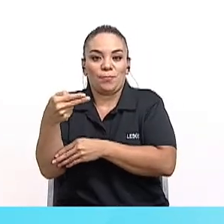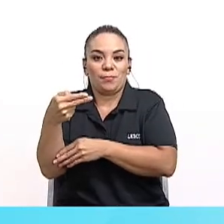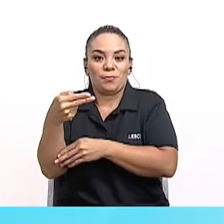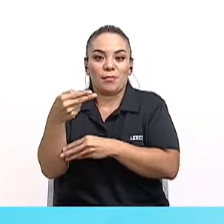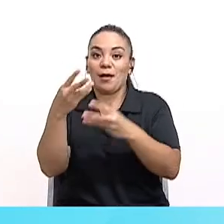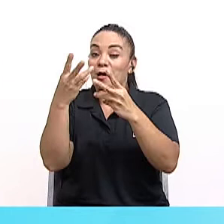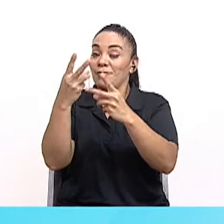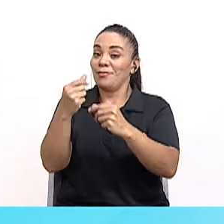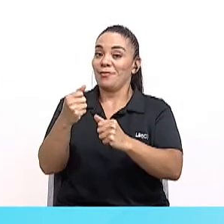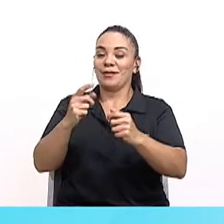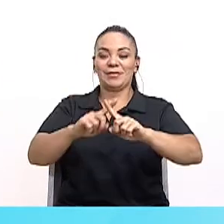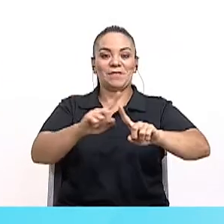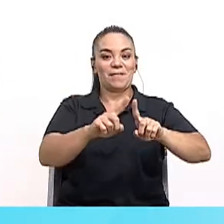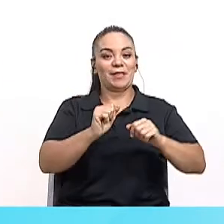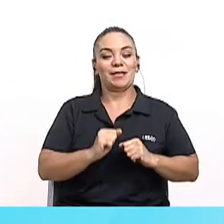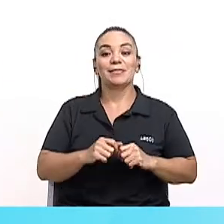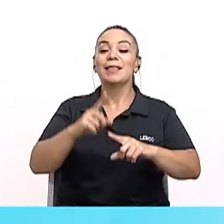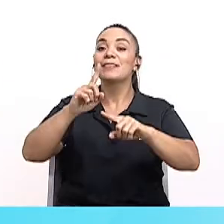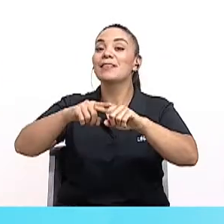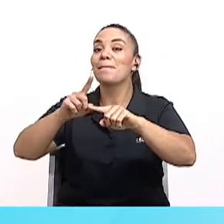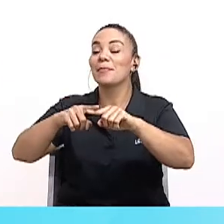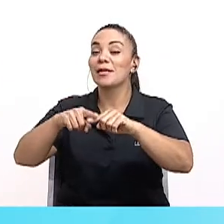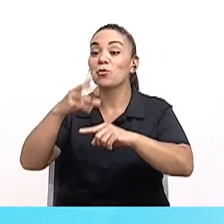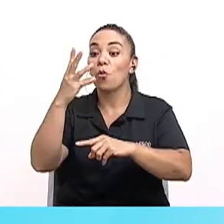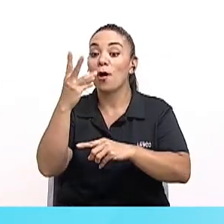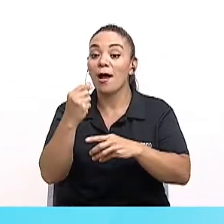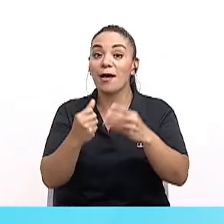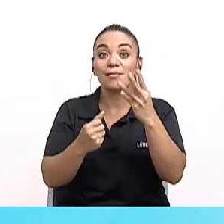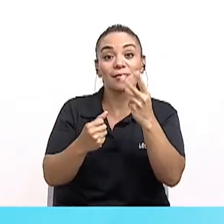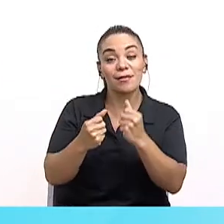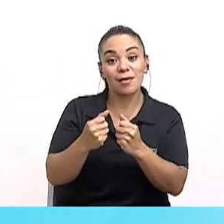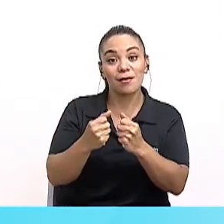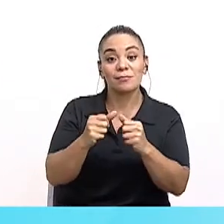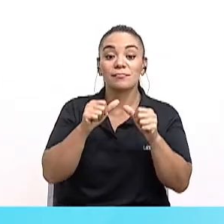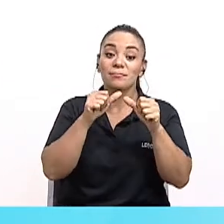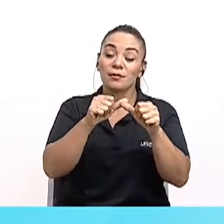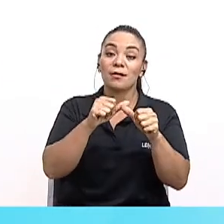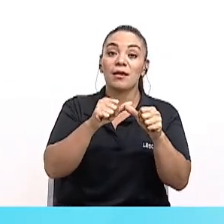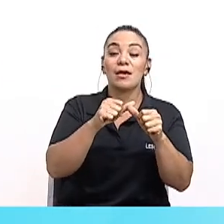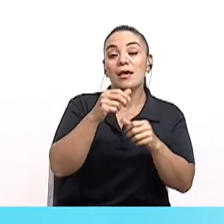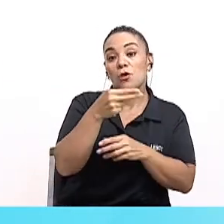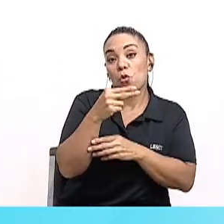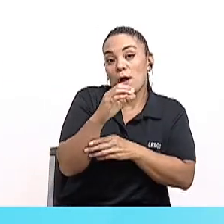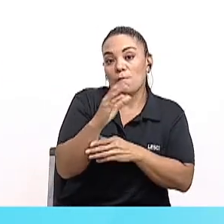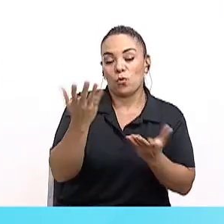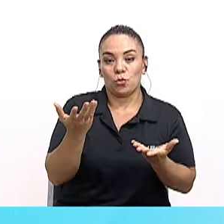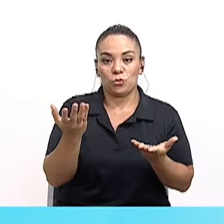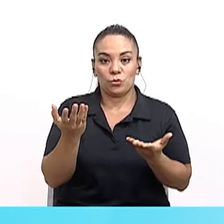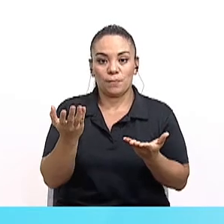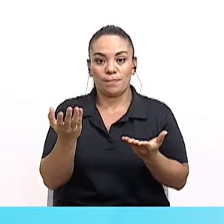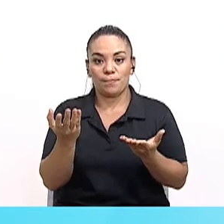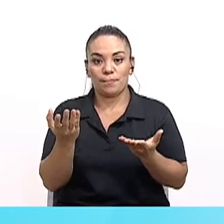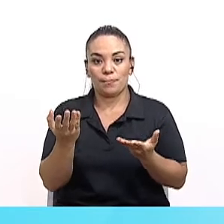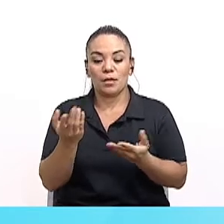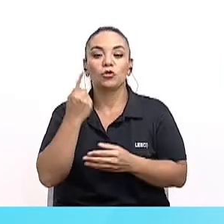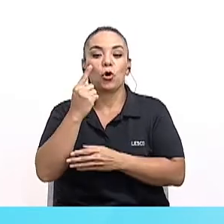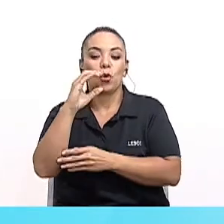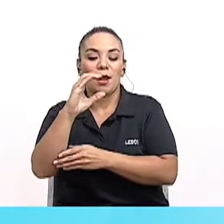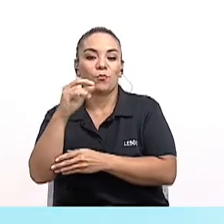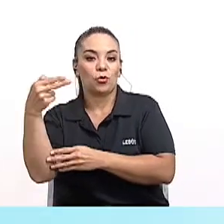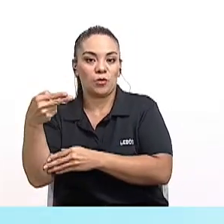diferentes. Dependiendo de la cantidad, sigue siendo hidrocarburos, simplemente me interesa que tenga solamente carbono e